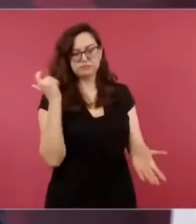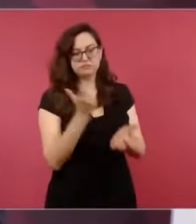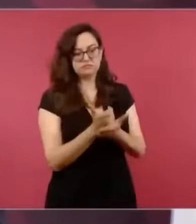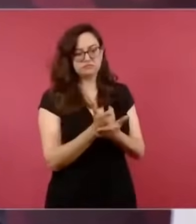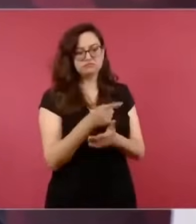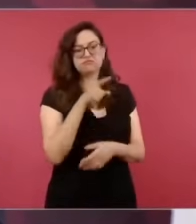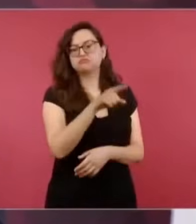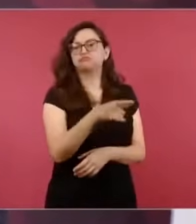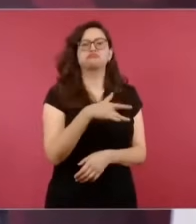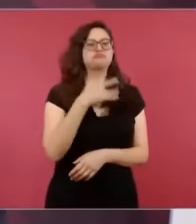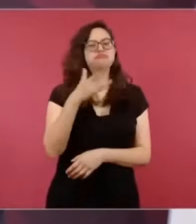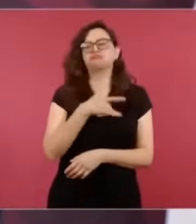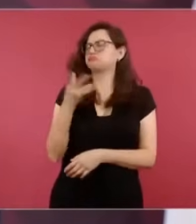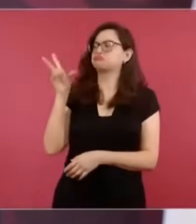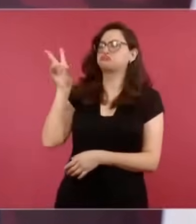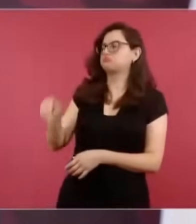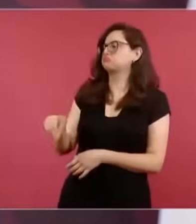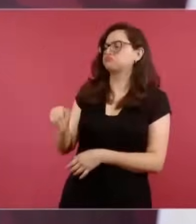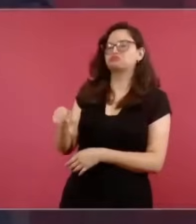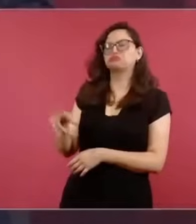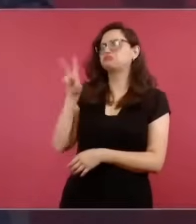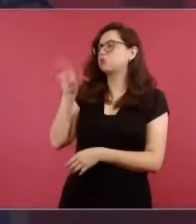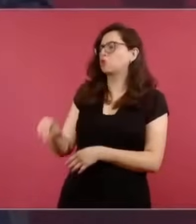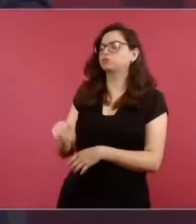él sostiene que no,